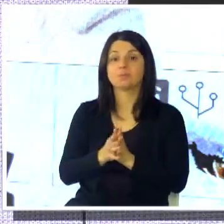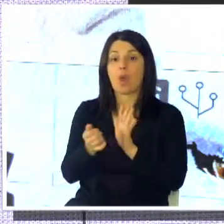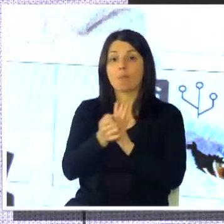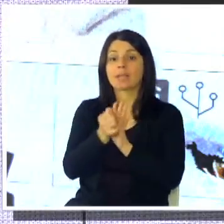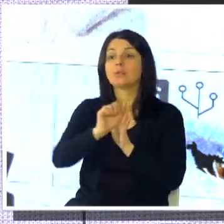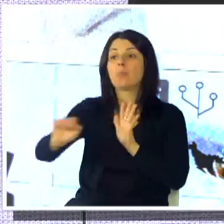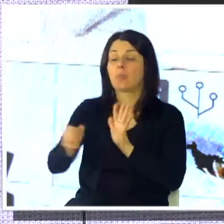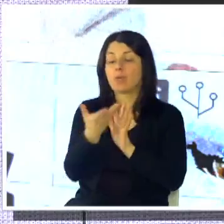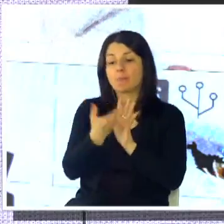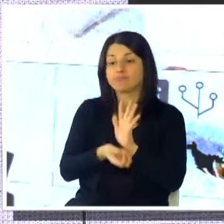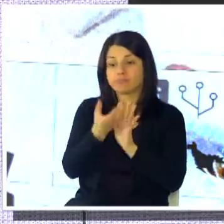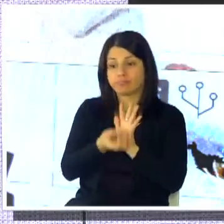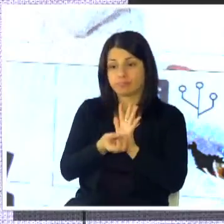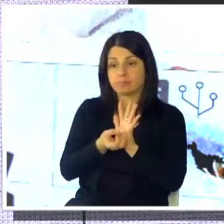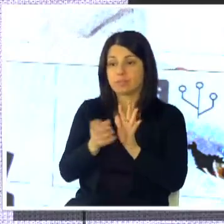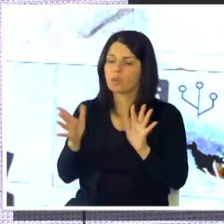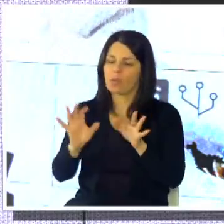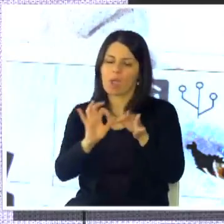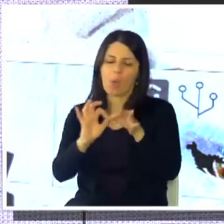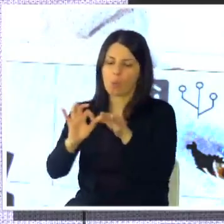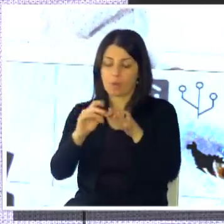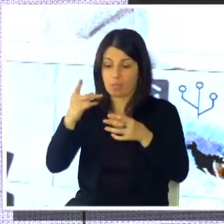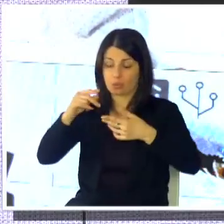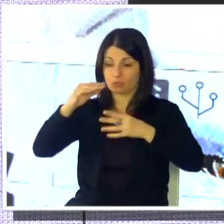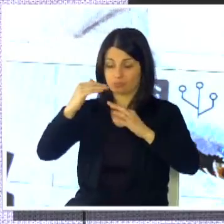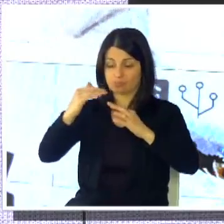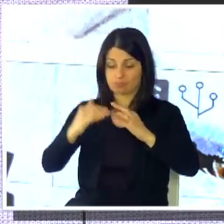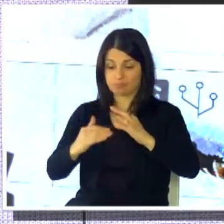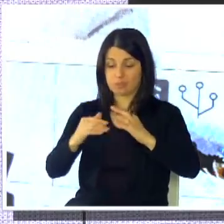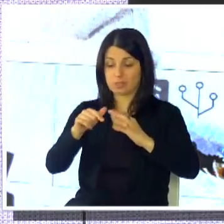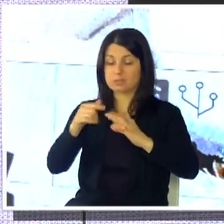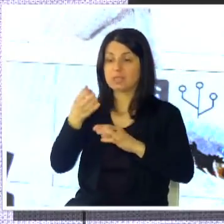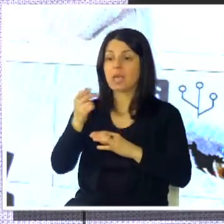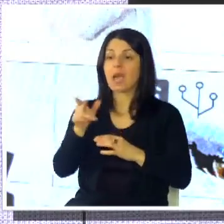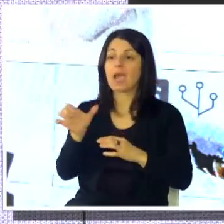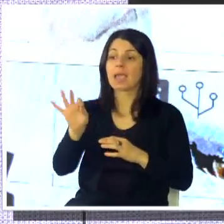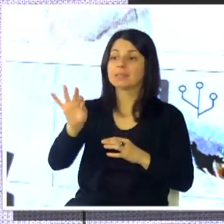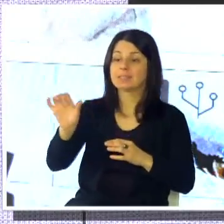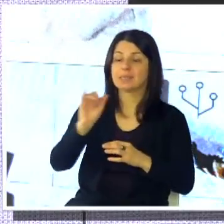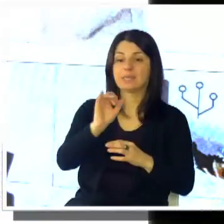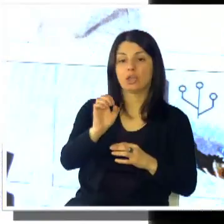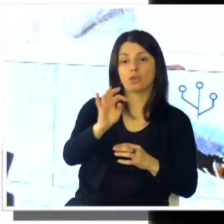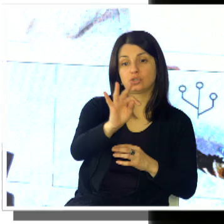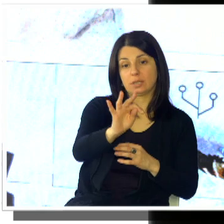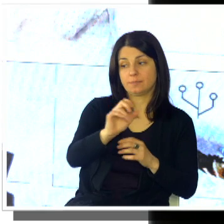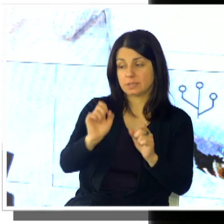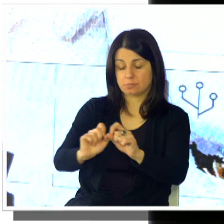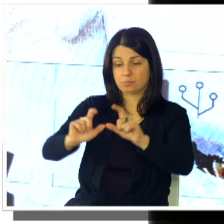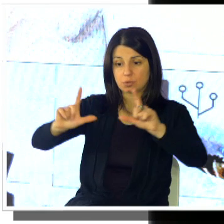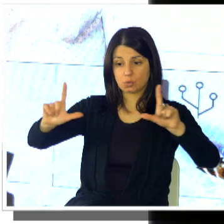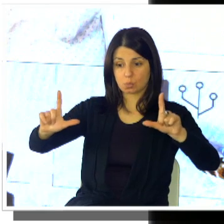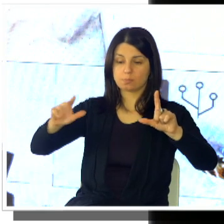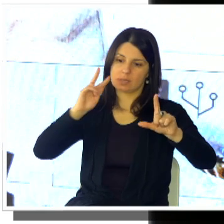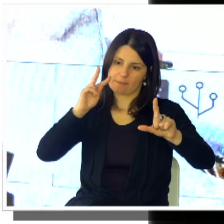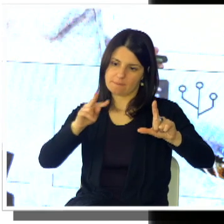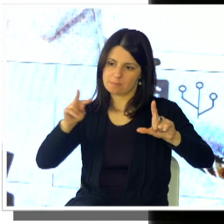El elemento que une estas dos partes son los agentes IoT, que es lo que voy a estar comentando un poco. Haciendo zoom en ese sector,